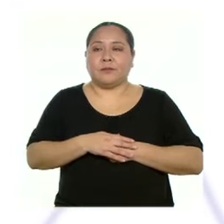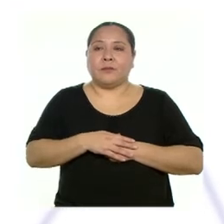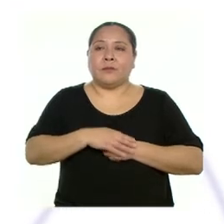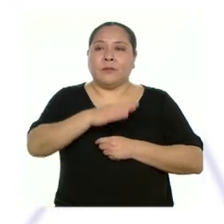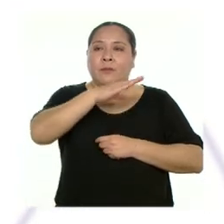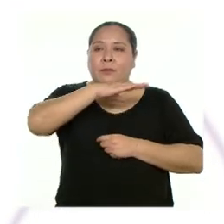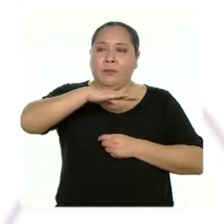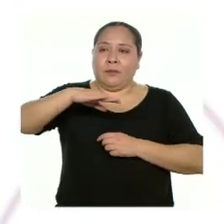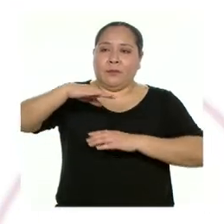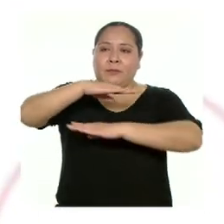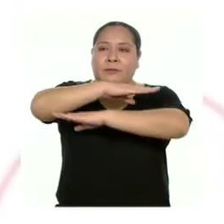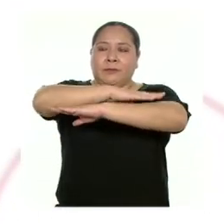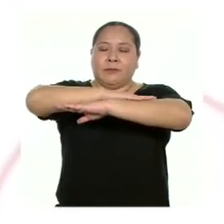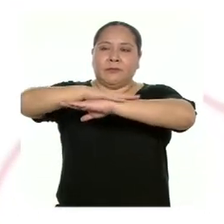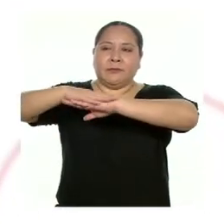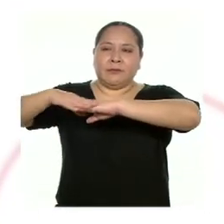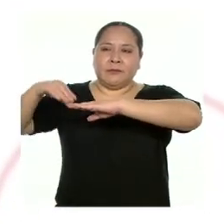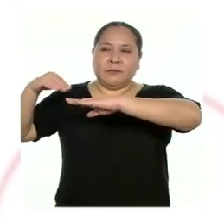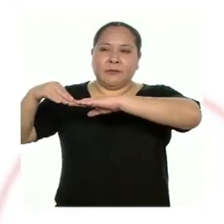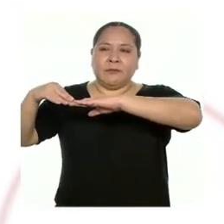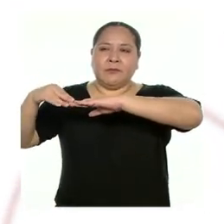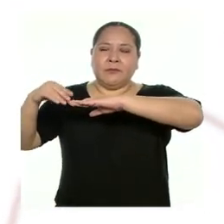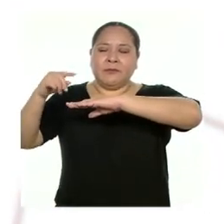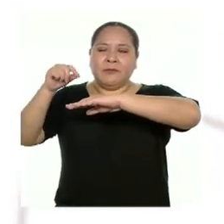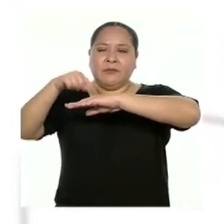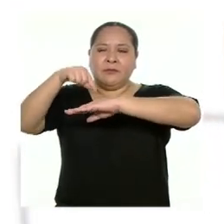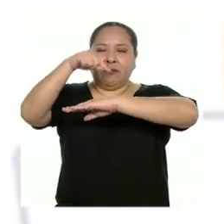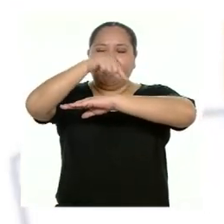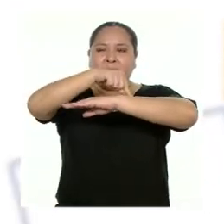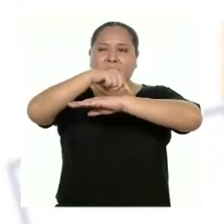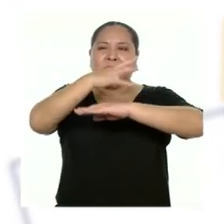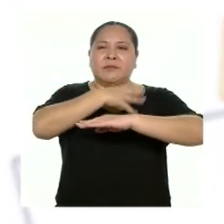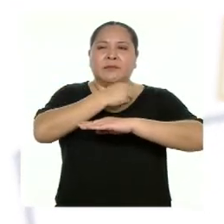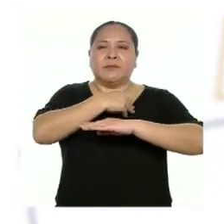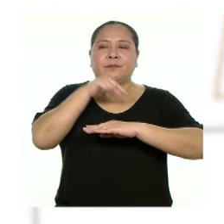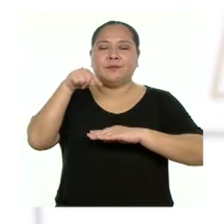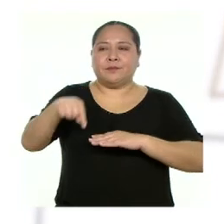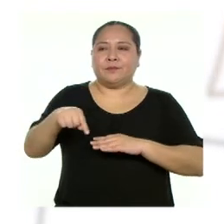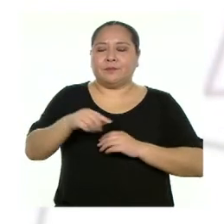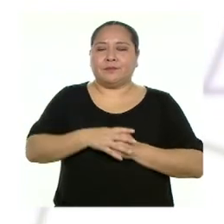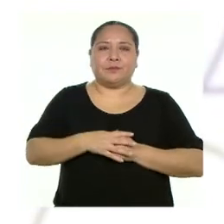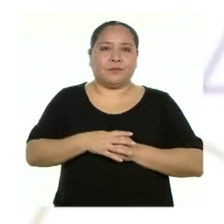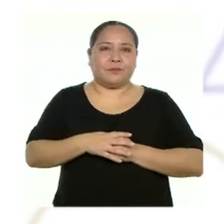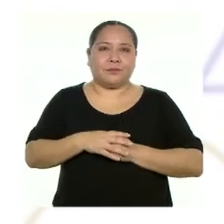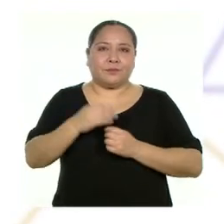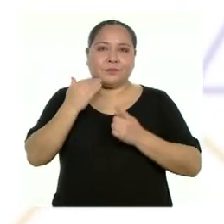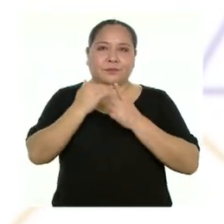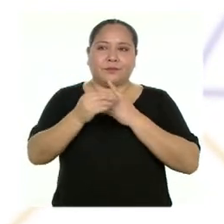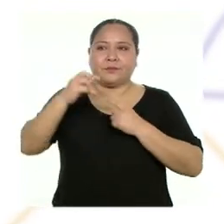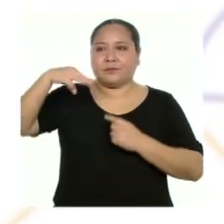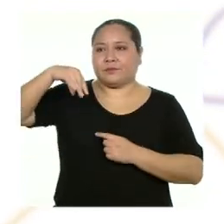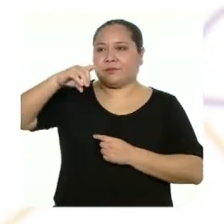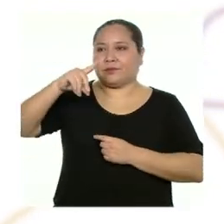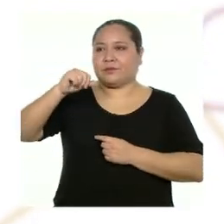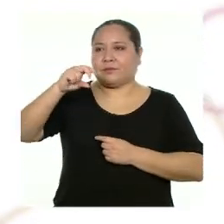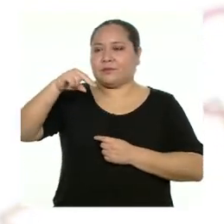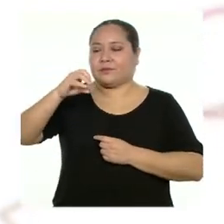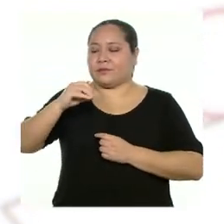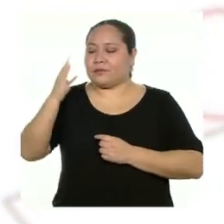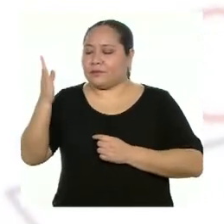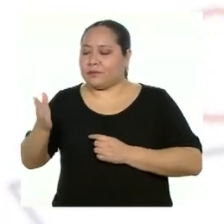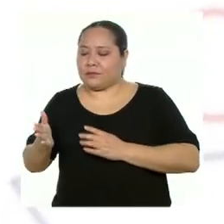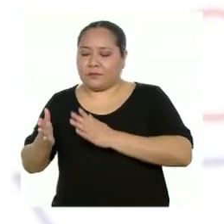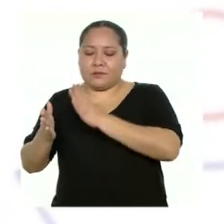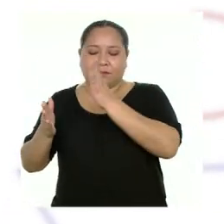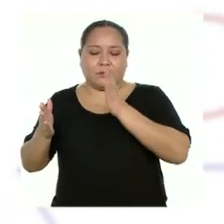los valores de las variables, en este caso las edades, específicamente del intervalo mediano que tiene dos extremos, el menor